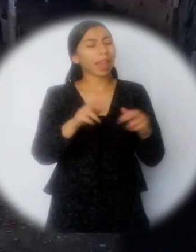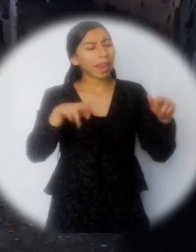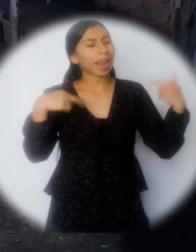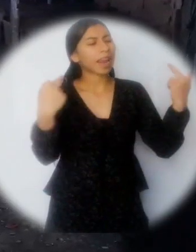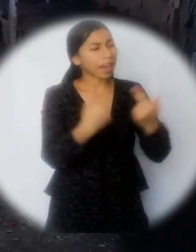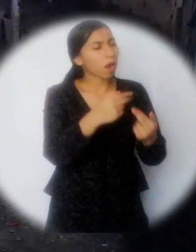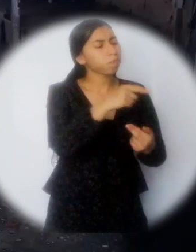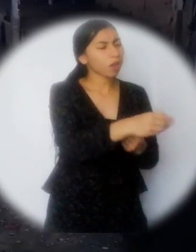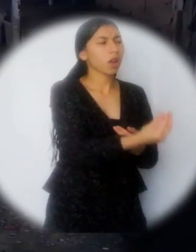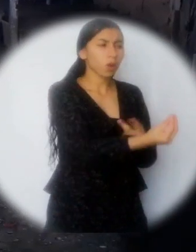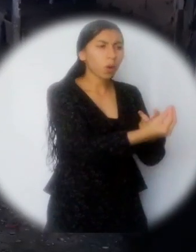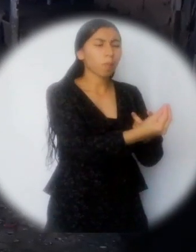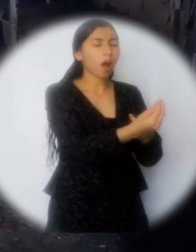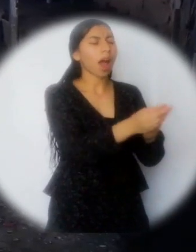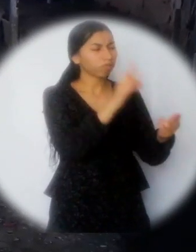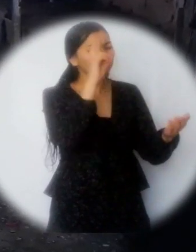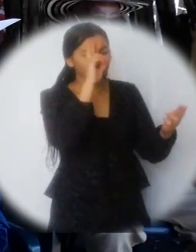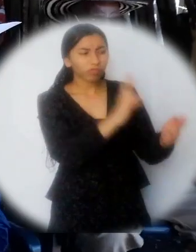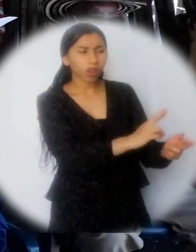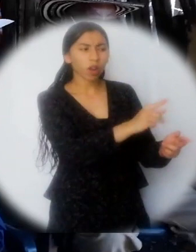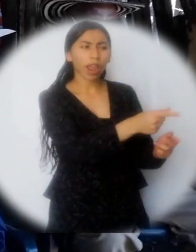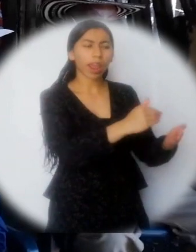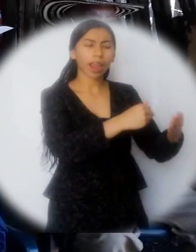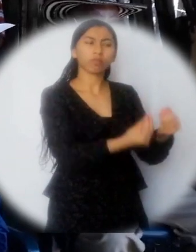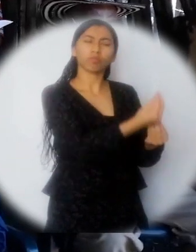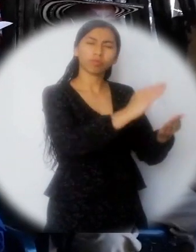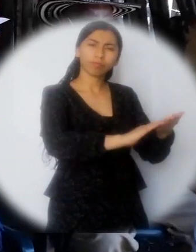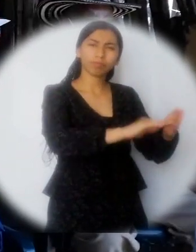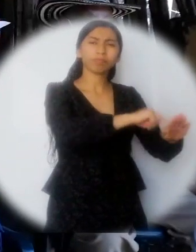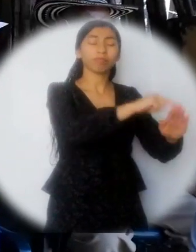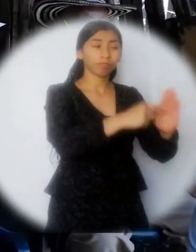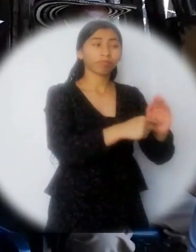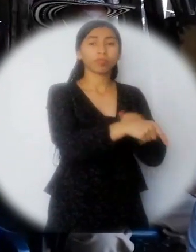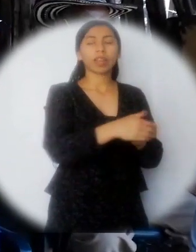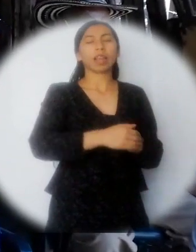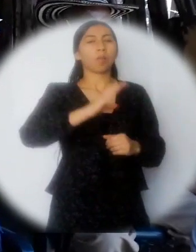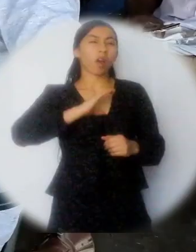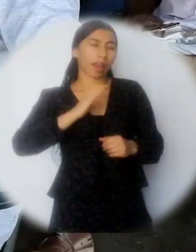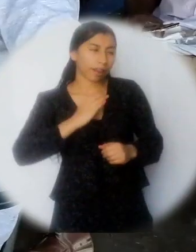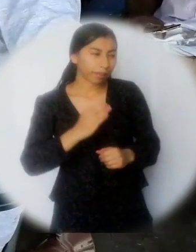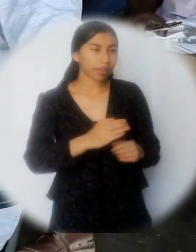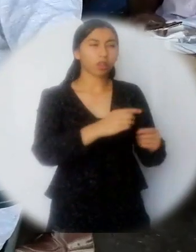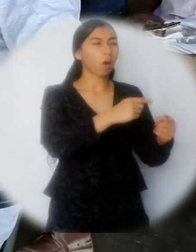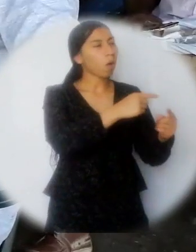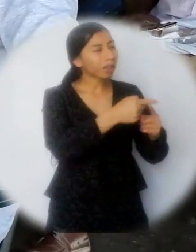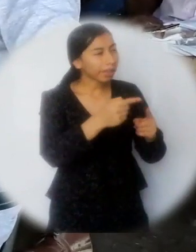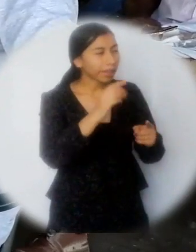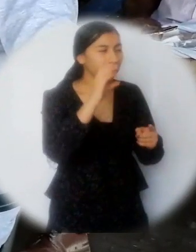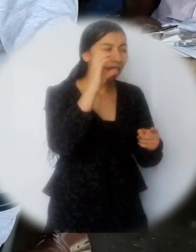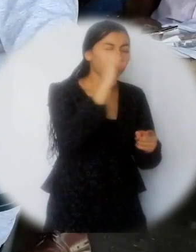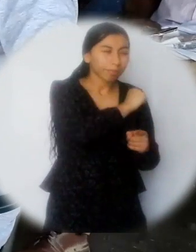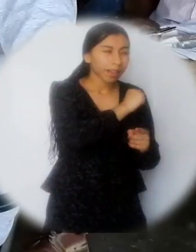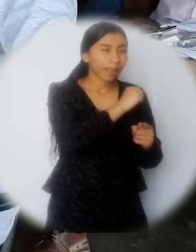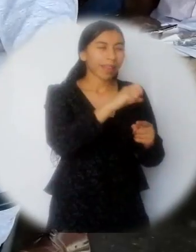colectiva y luego con el cumplimiento de las fases de alistamiento, instalación de la consulta previa, caracterización del daño y la formulación del